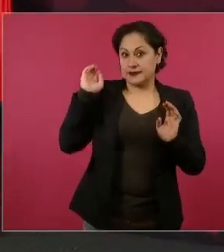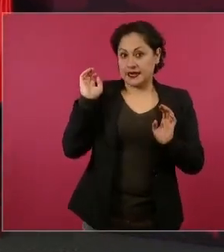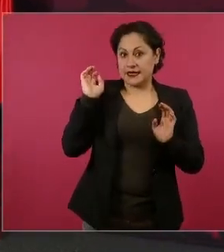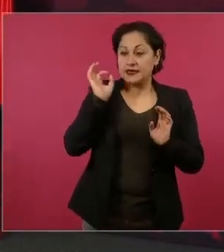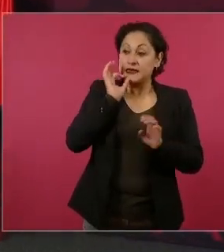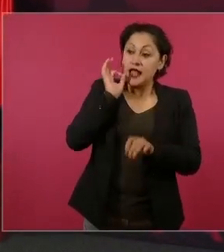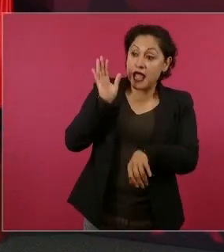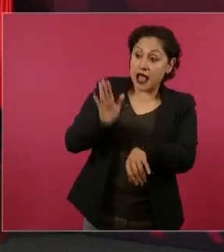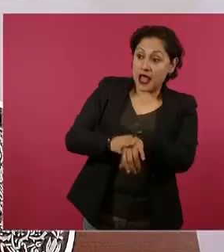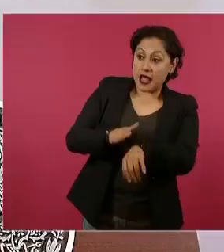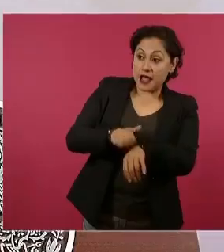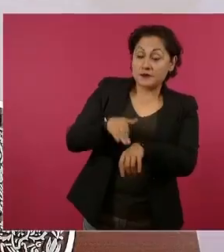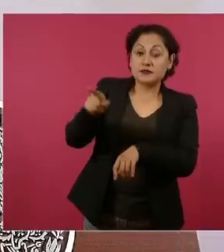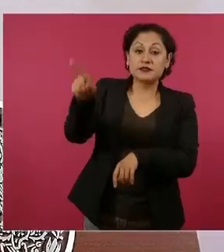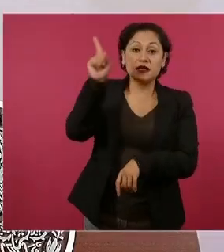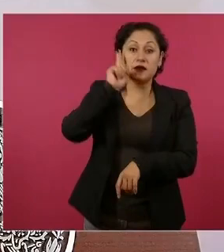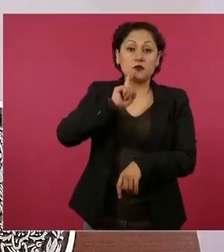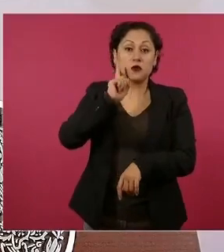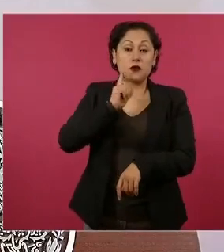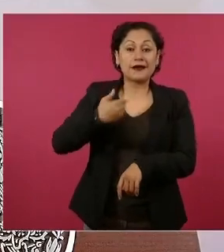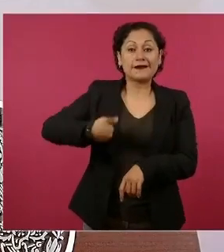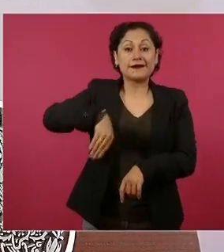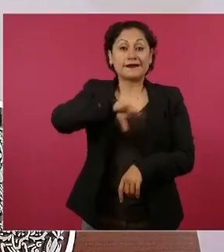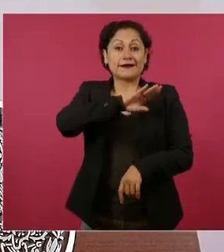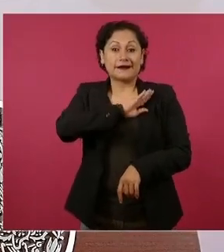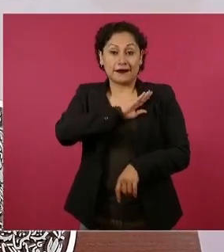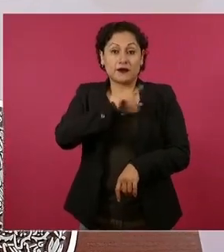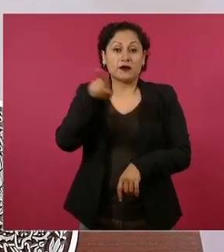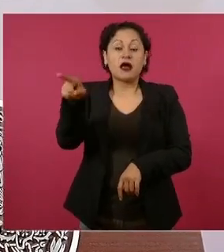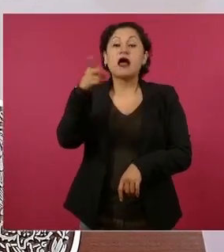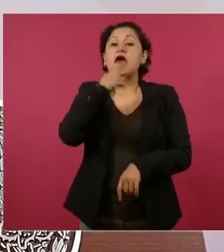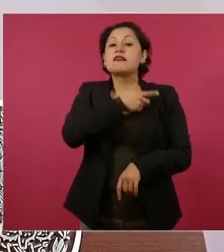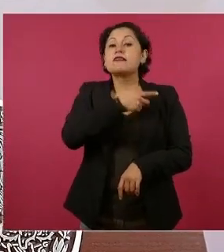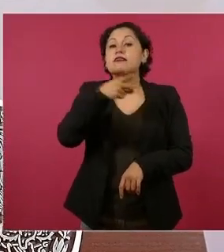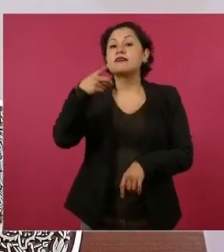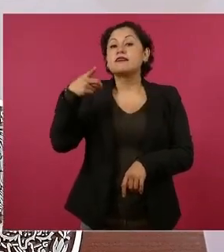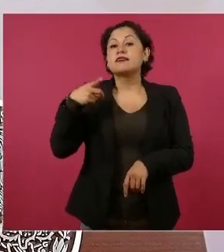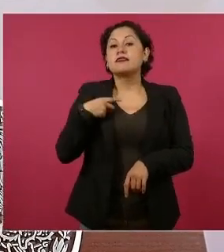raya, dicen los expertos, ¿no?,